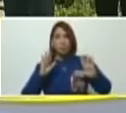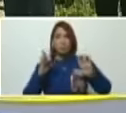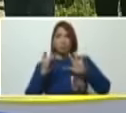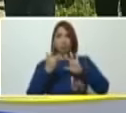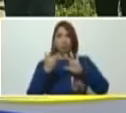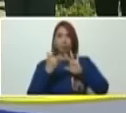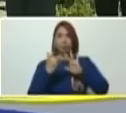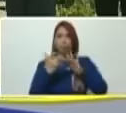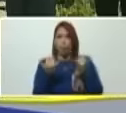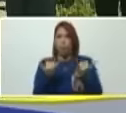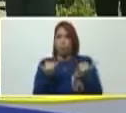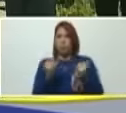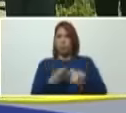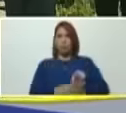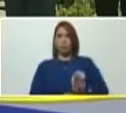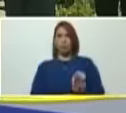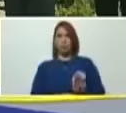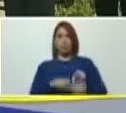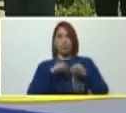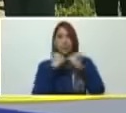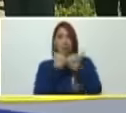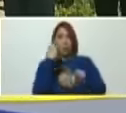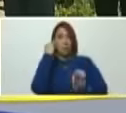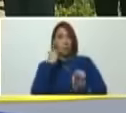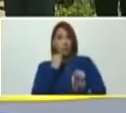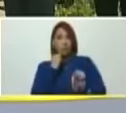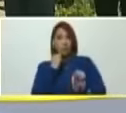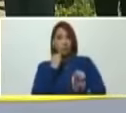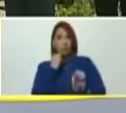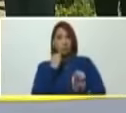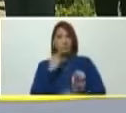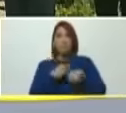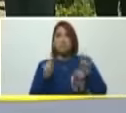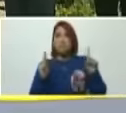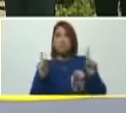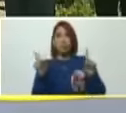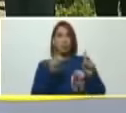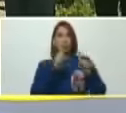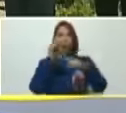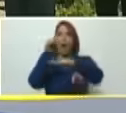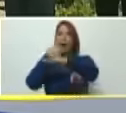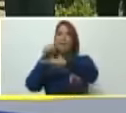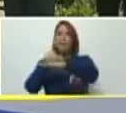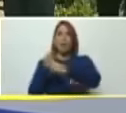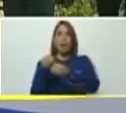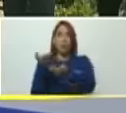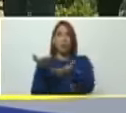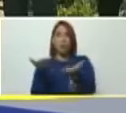aquí al Salón Simón Bolívar, pero no les avisaron a ustedes.